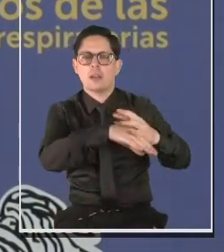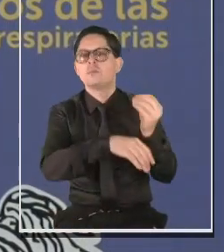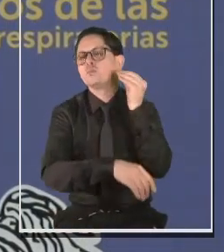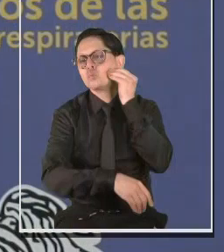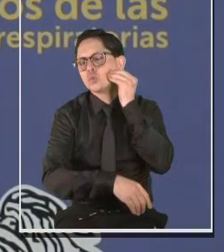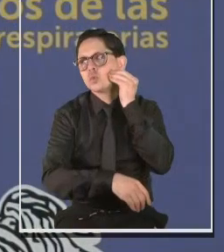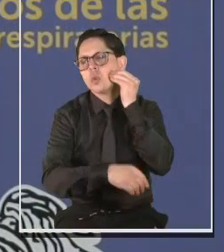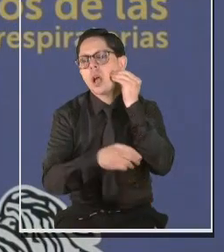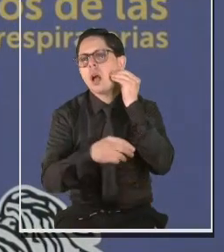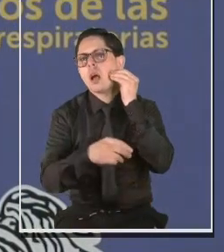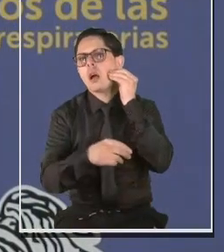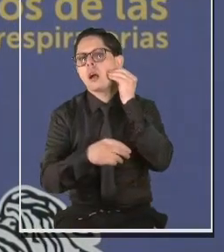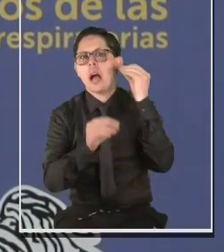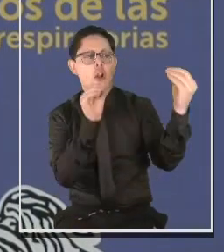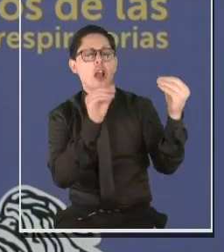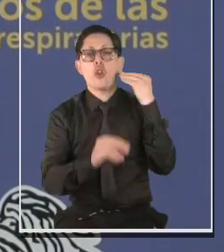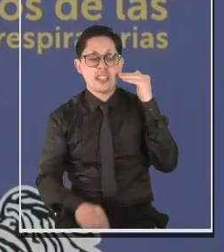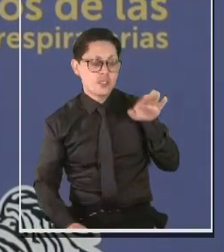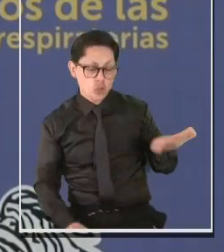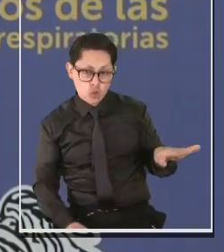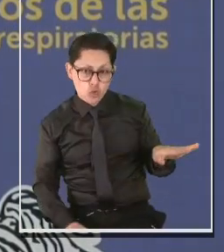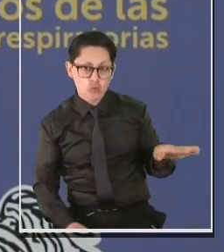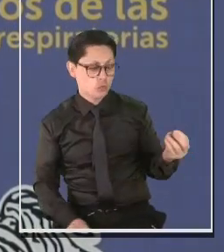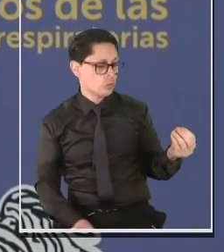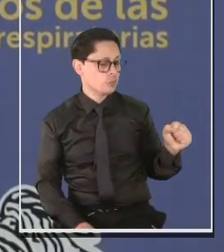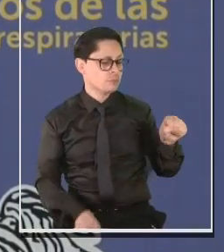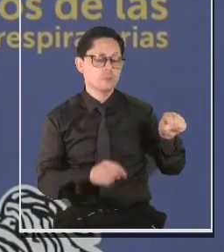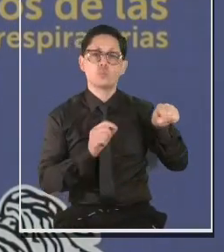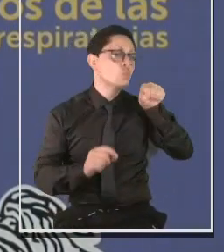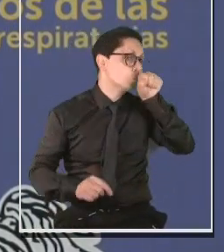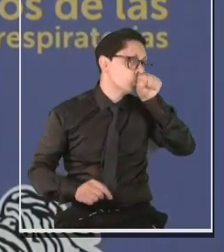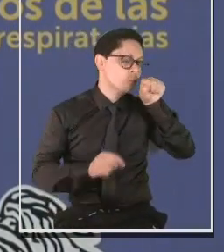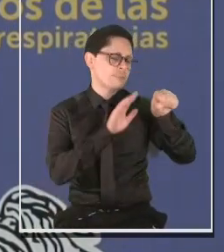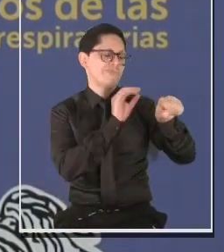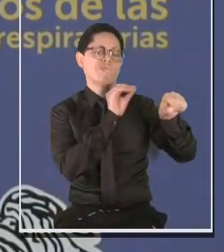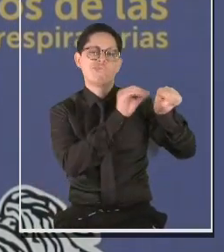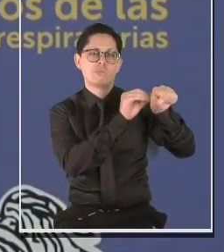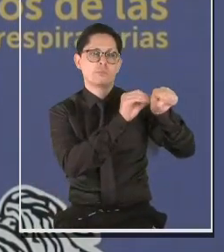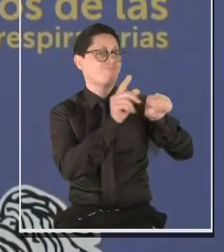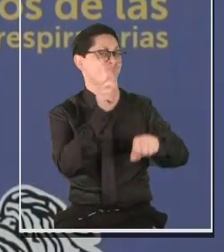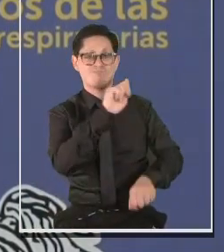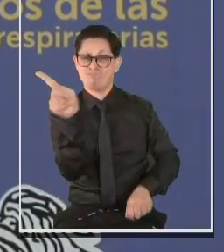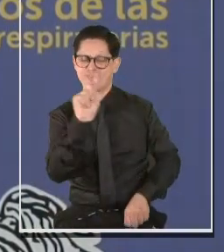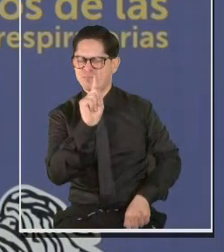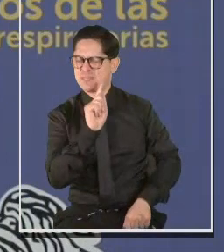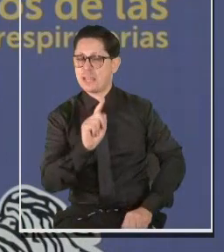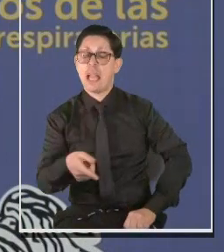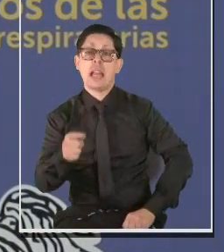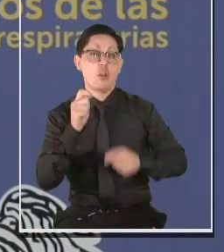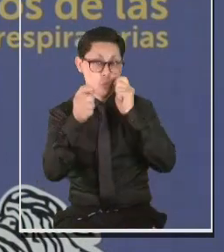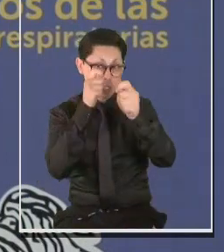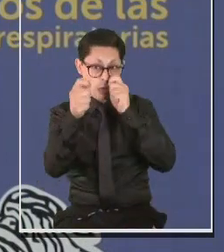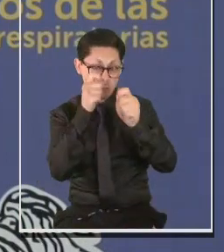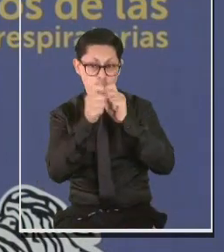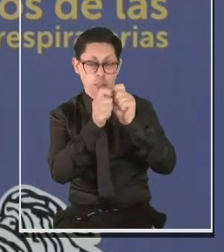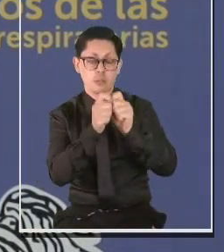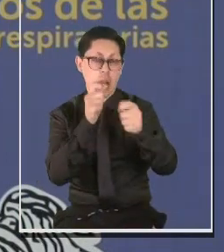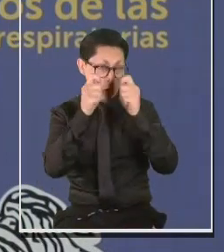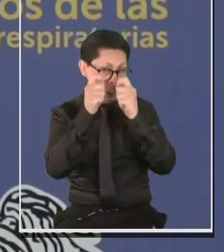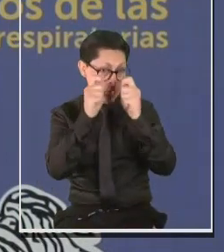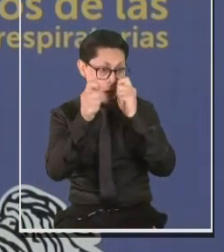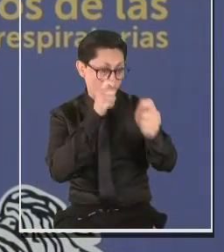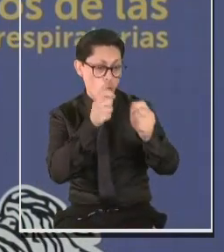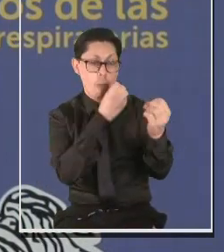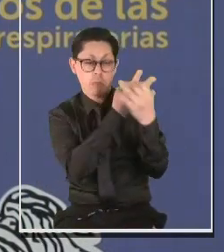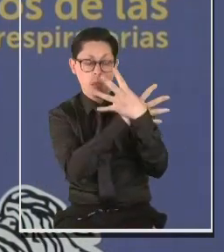besar especialmente a los niños más pequeños menores de un año los estamos sometiendo un riesgo de contagio recordemos